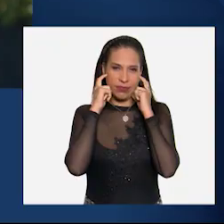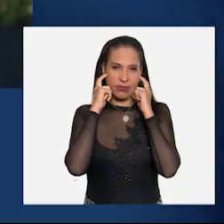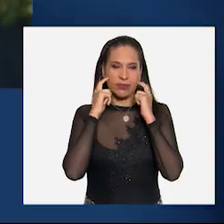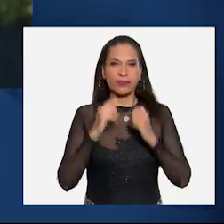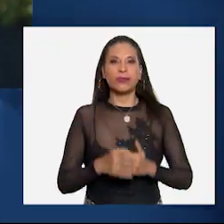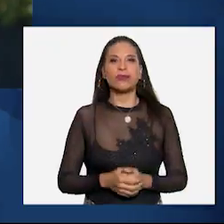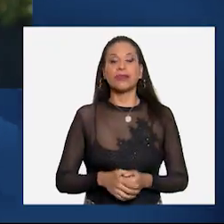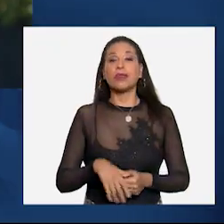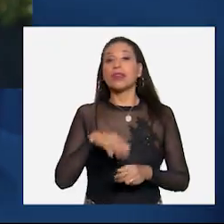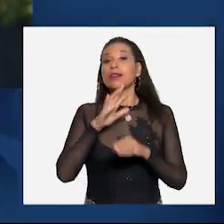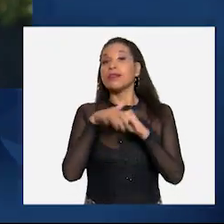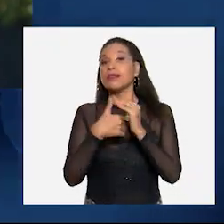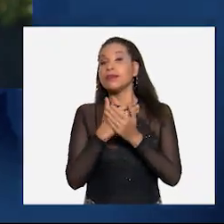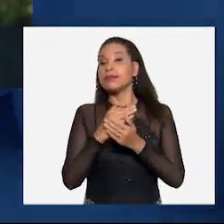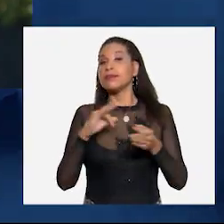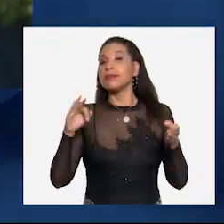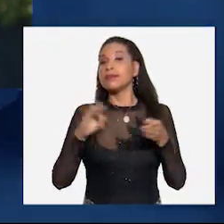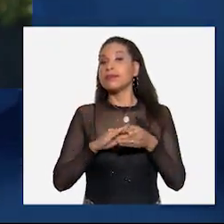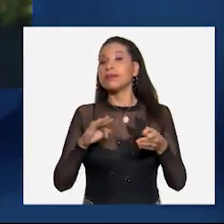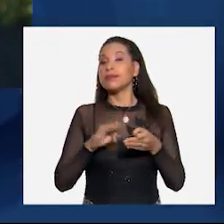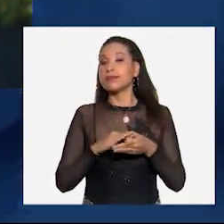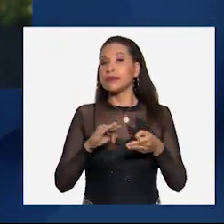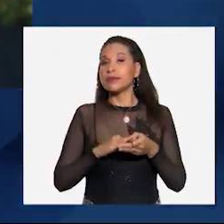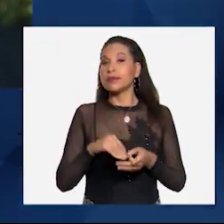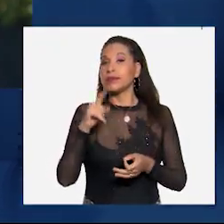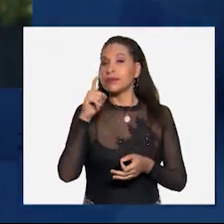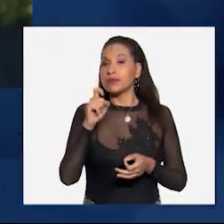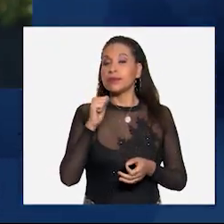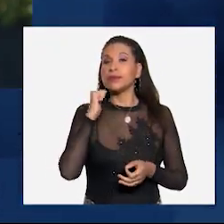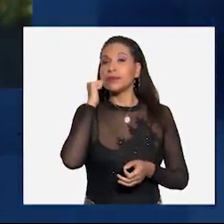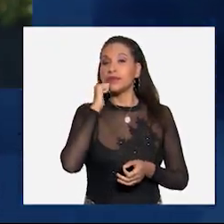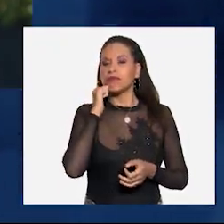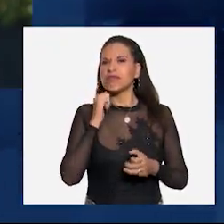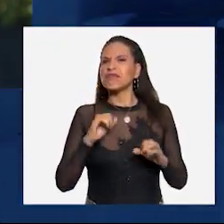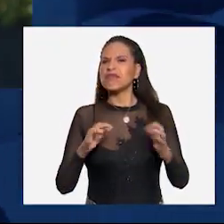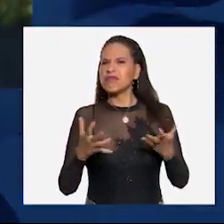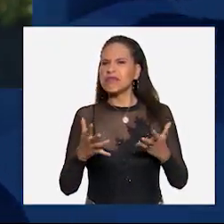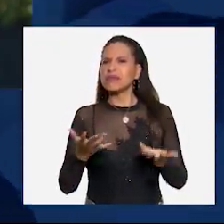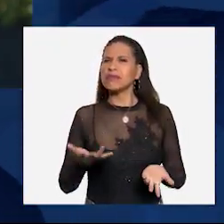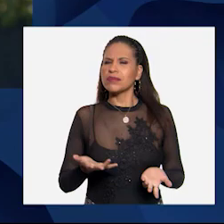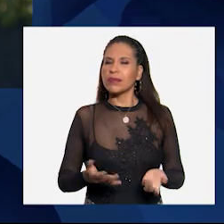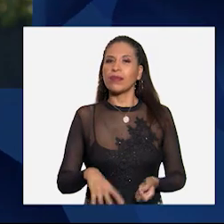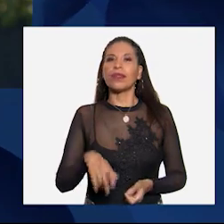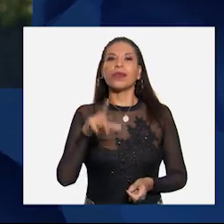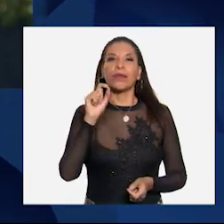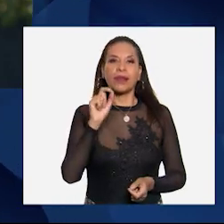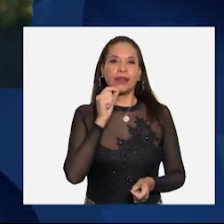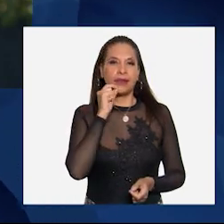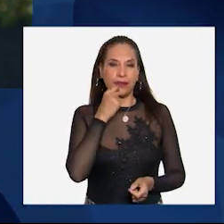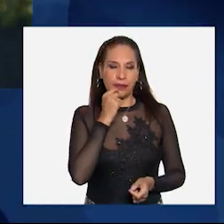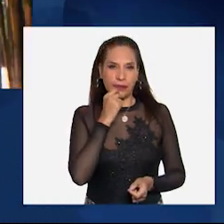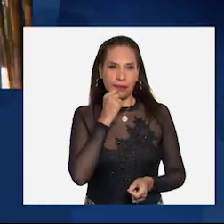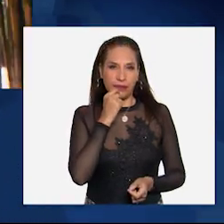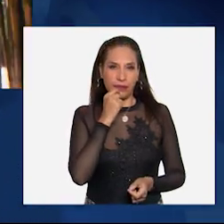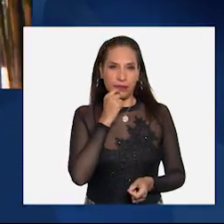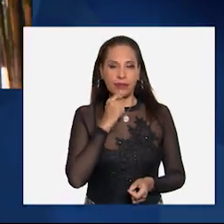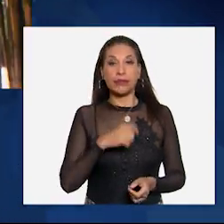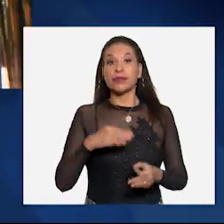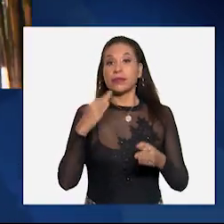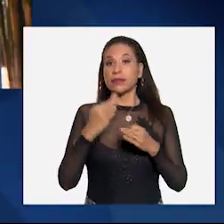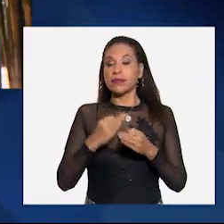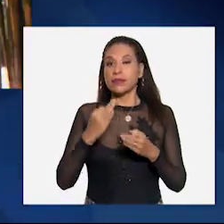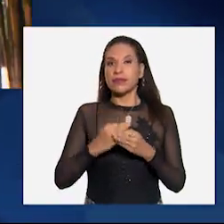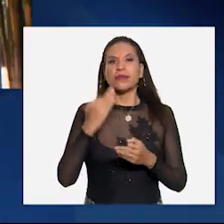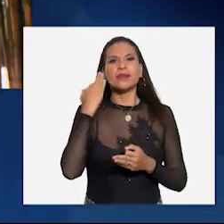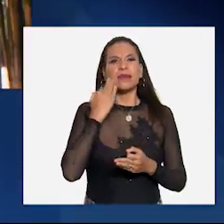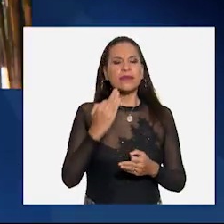cubrebocas. Lava tus manos frecuentemente con agua y con jabón por lo menos durante 20 segundos. Ahora